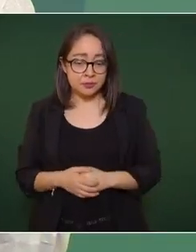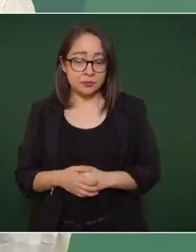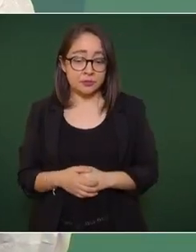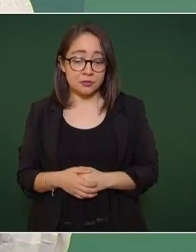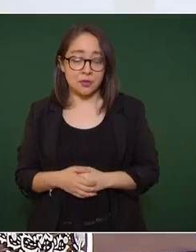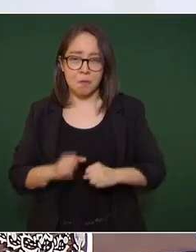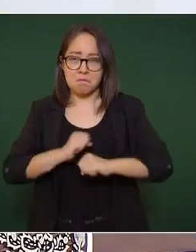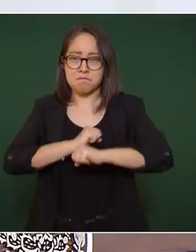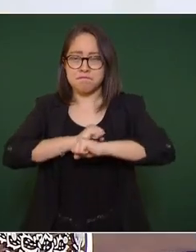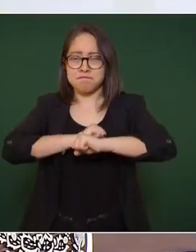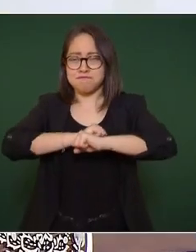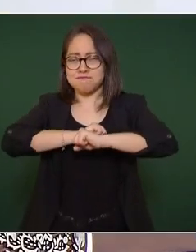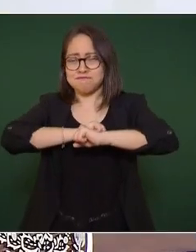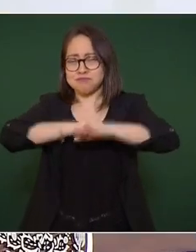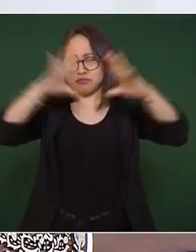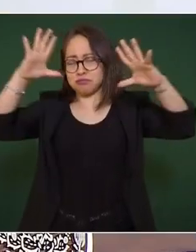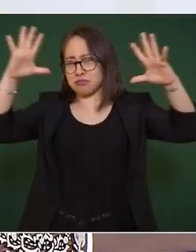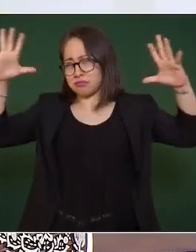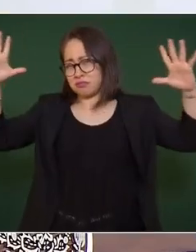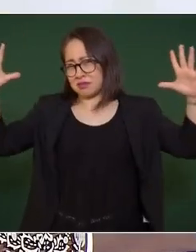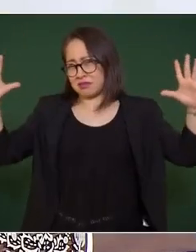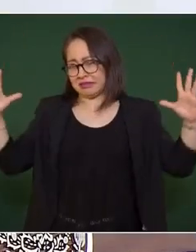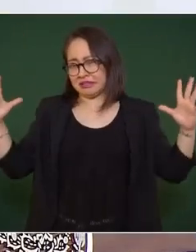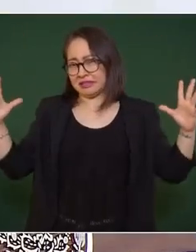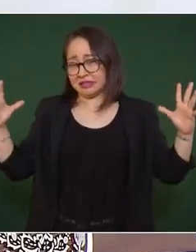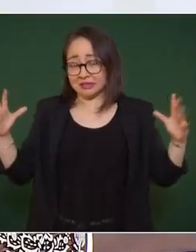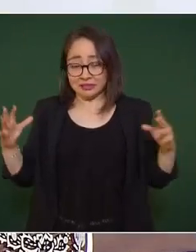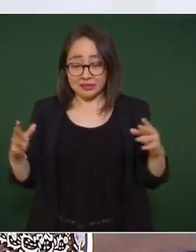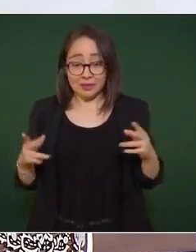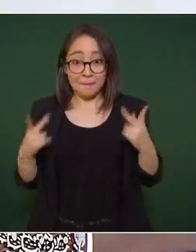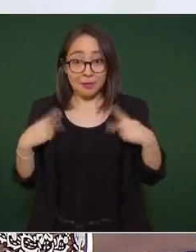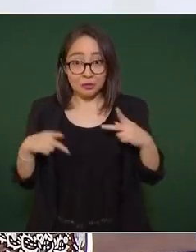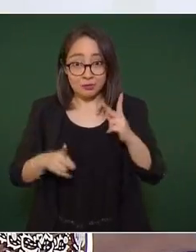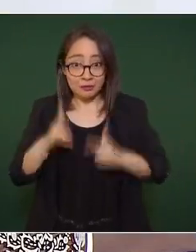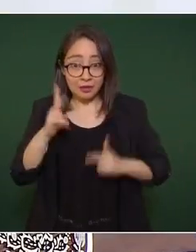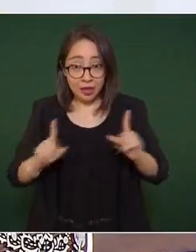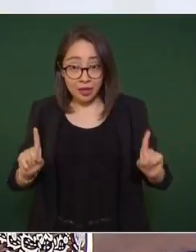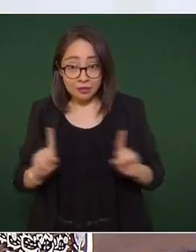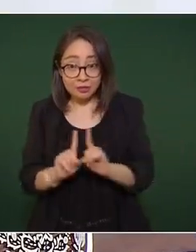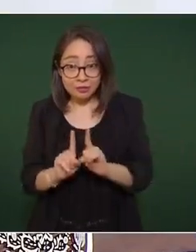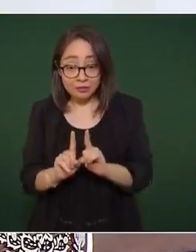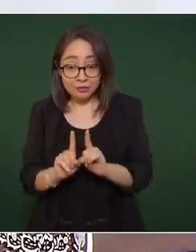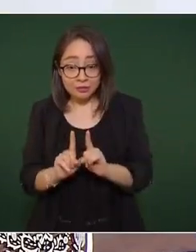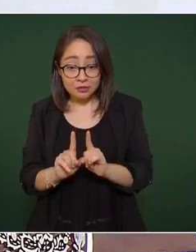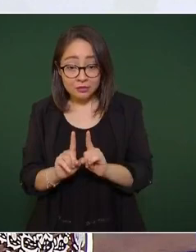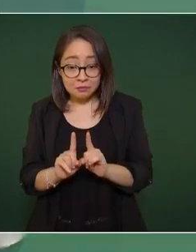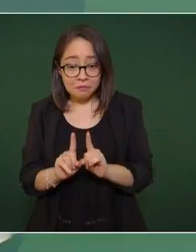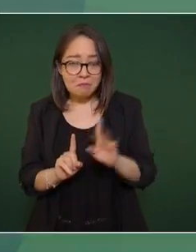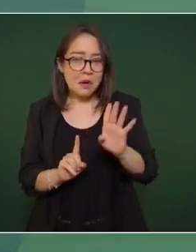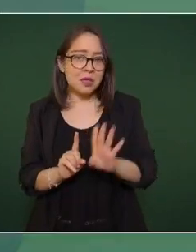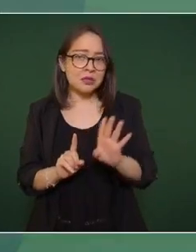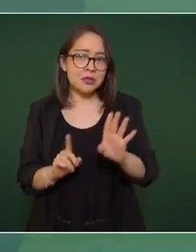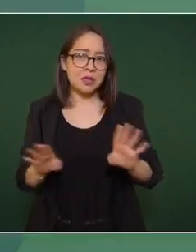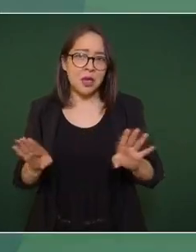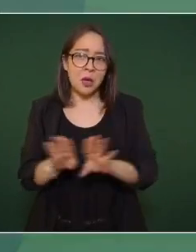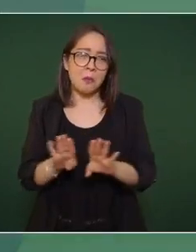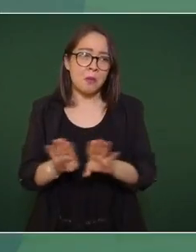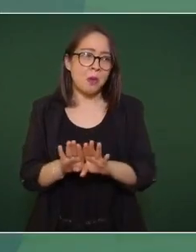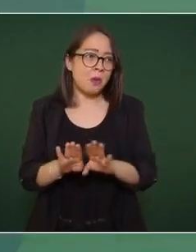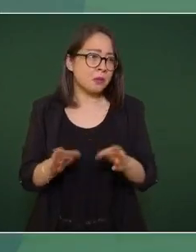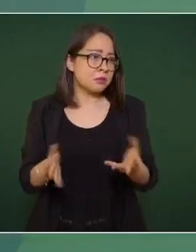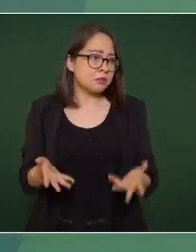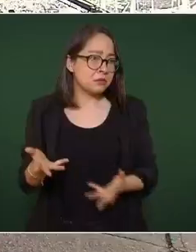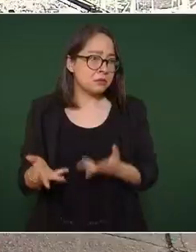la explosión. Y los que están hablando, que es como si hubiesen